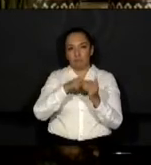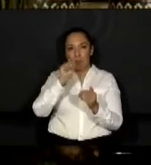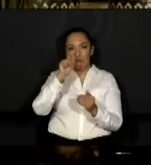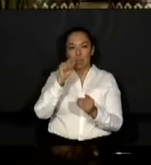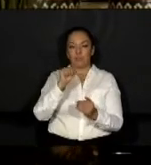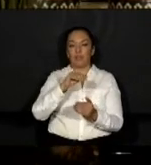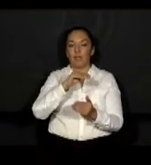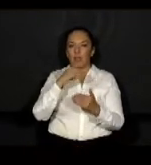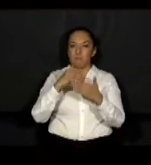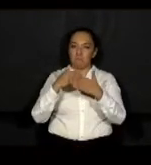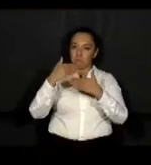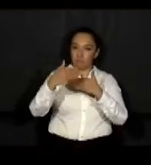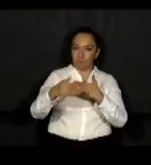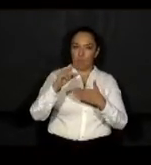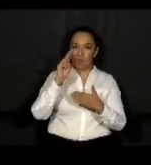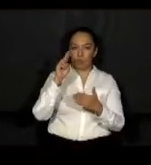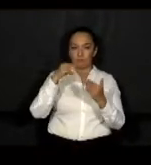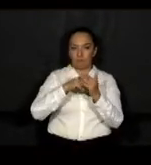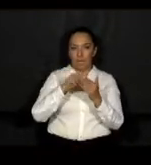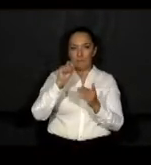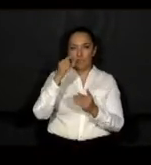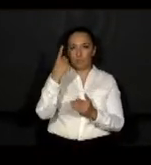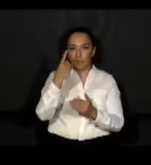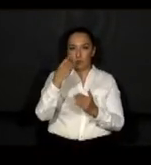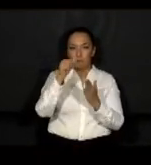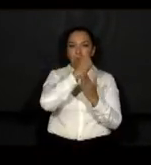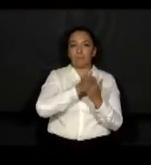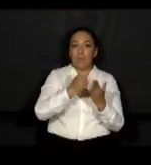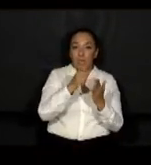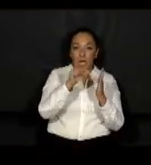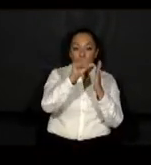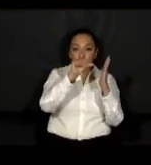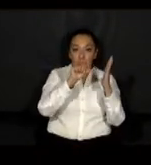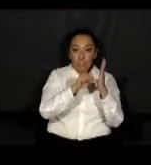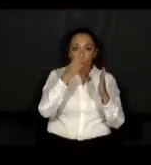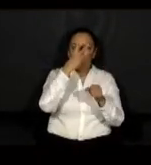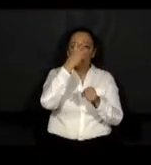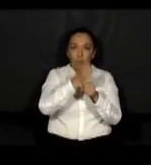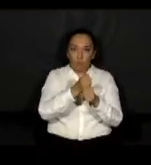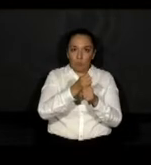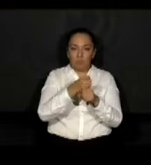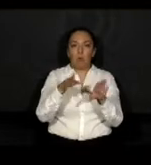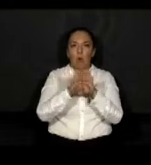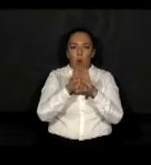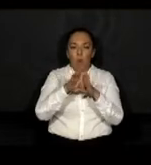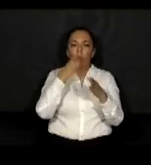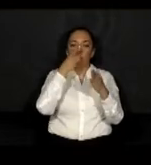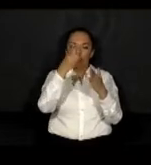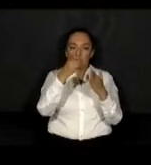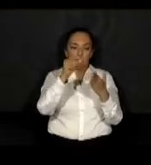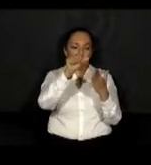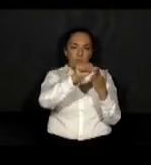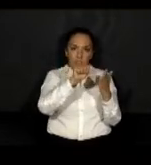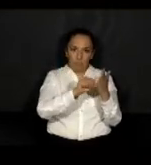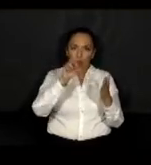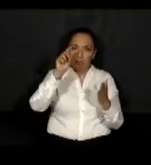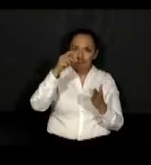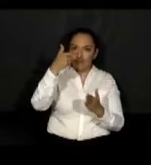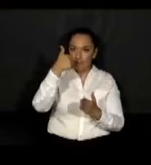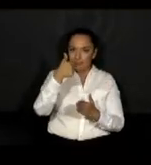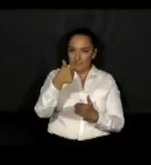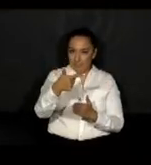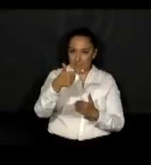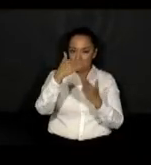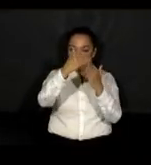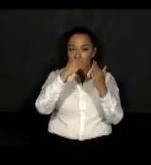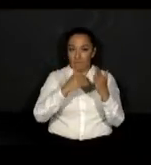2020-2021. Artículo segundo. En virtud de lo establecido por los artículos 37, párrafo quinto,